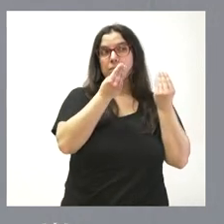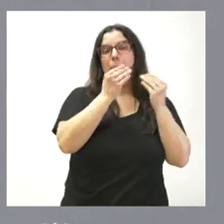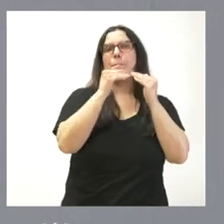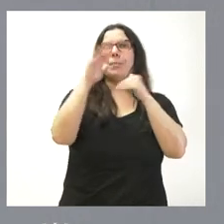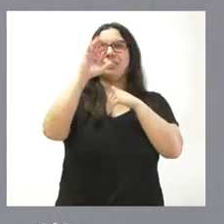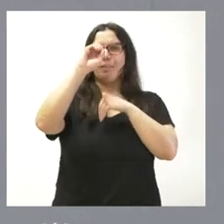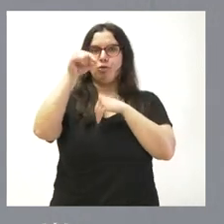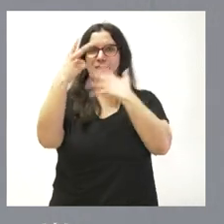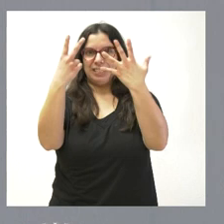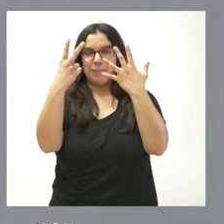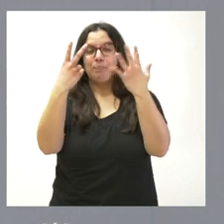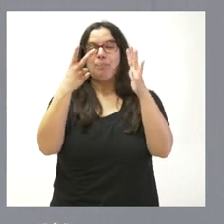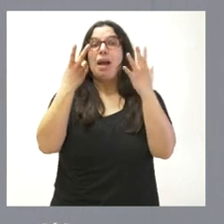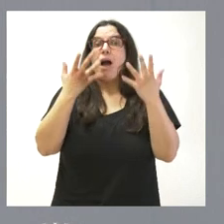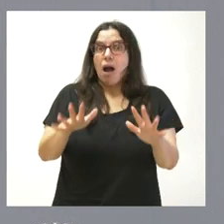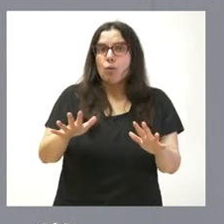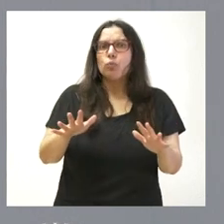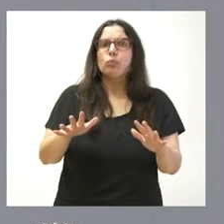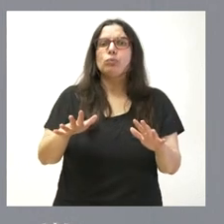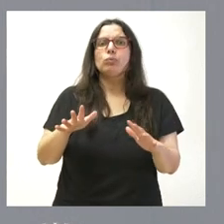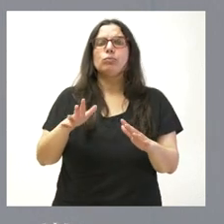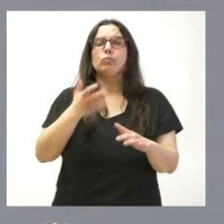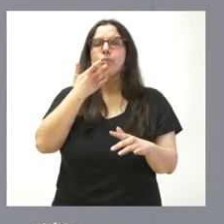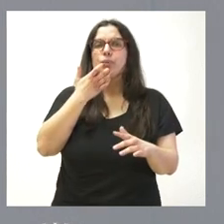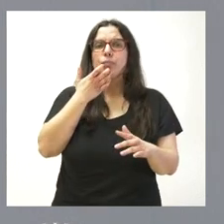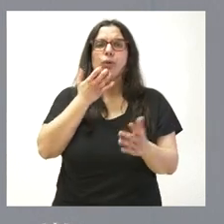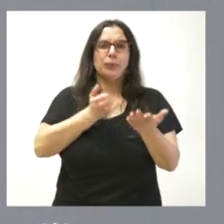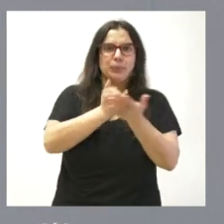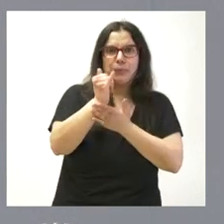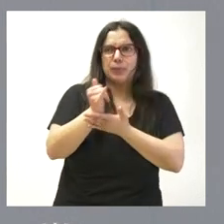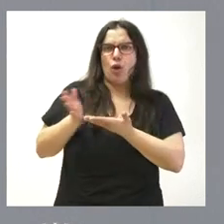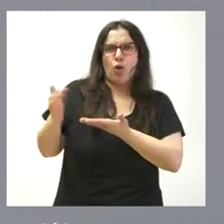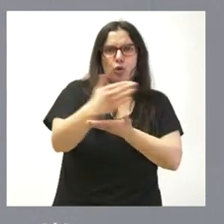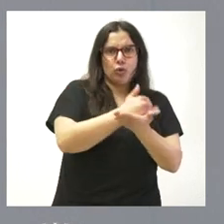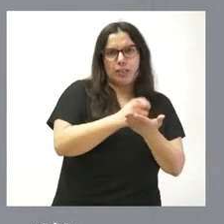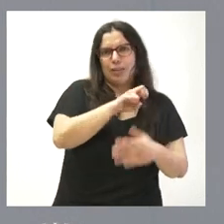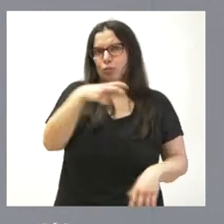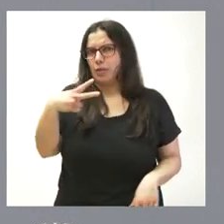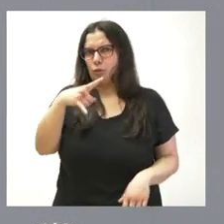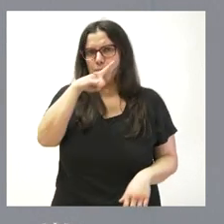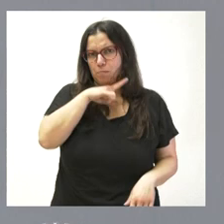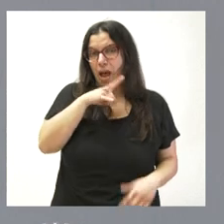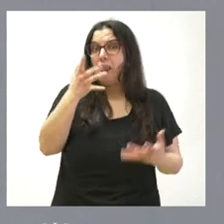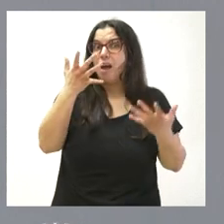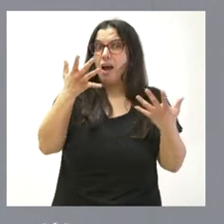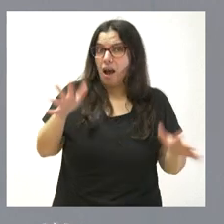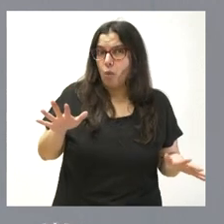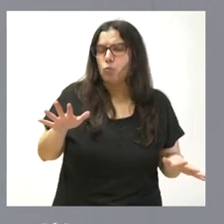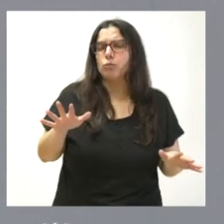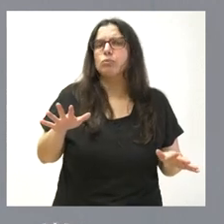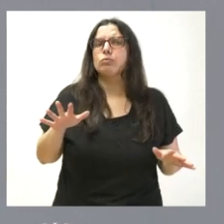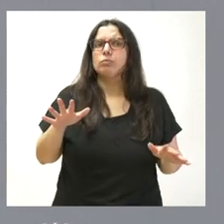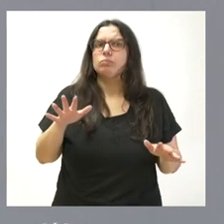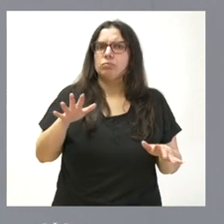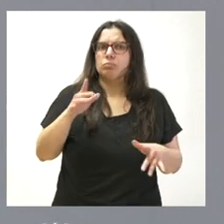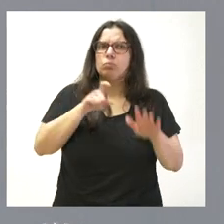eso a pesar de que la cosecha y el año agrícola del ejercicio 23 fue especialmente negativa